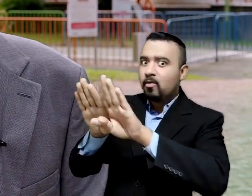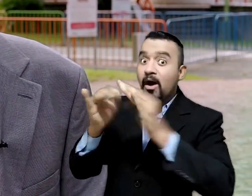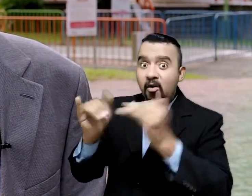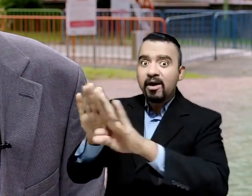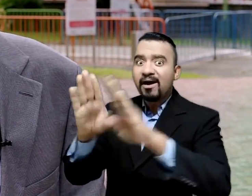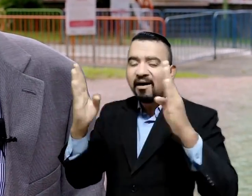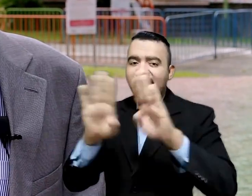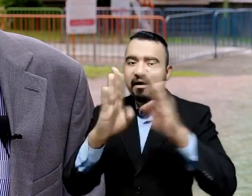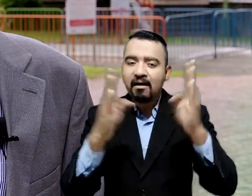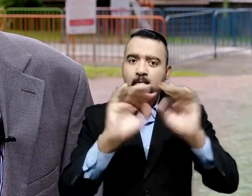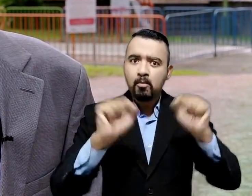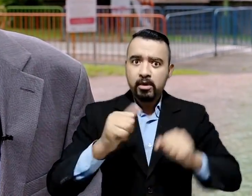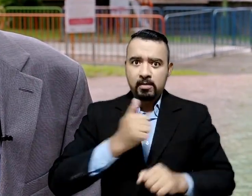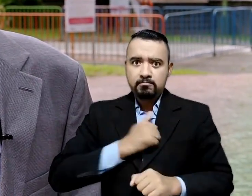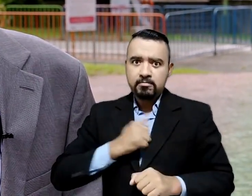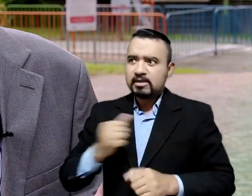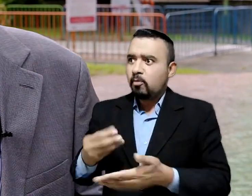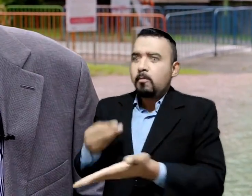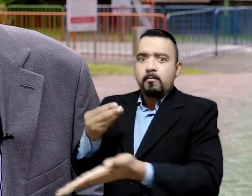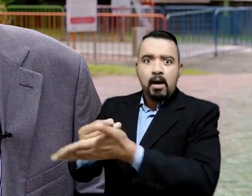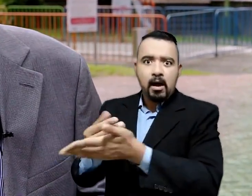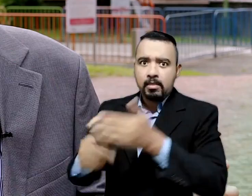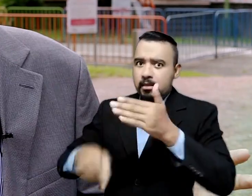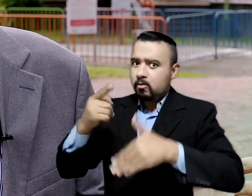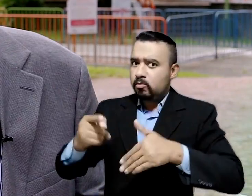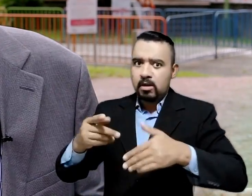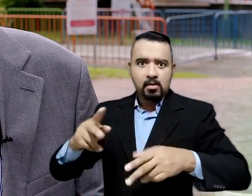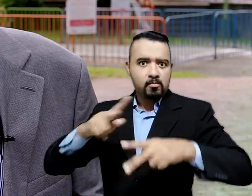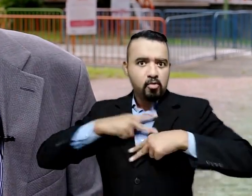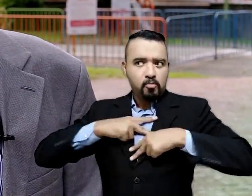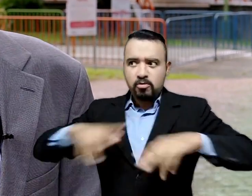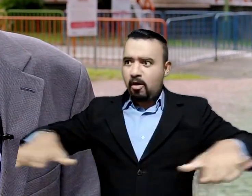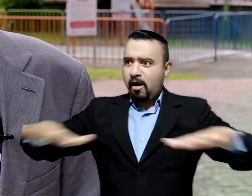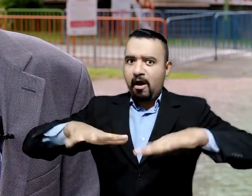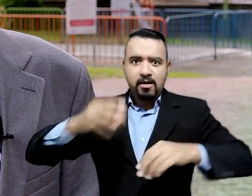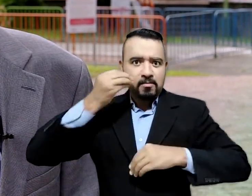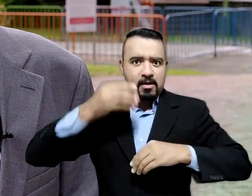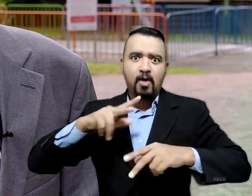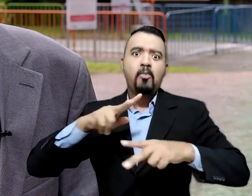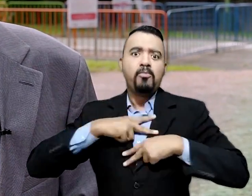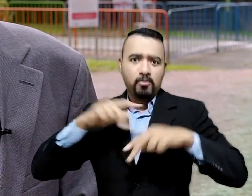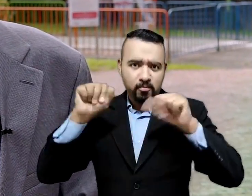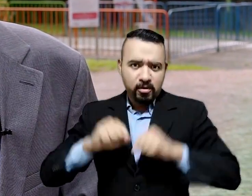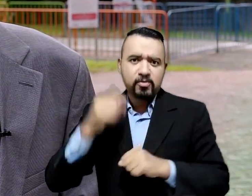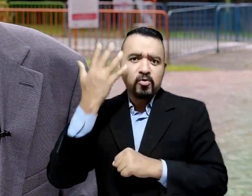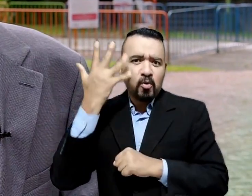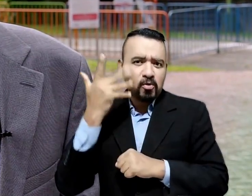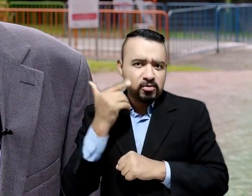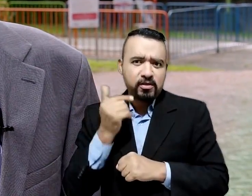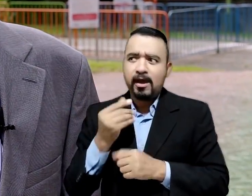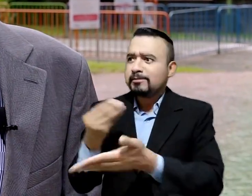y a impulsar desde nuestro bolsillo y desde nuestras finanzas, con las compras que hagamos